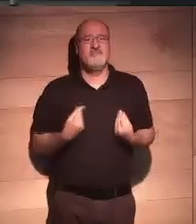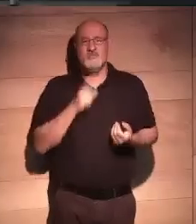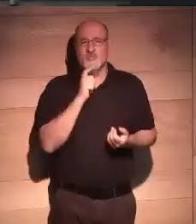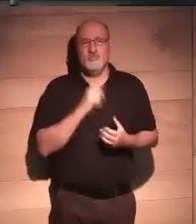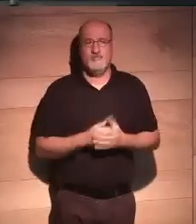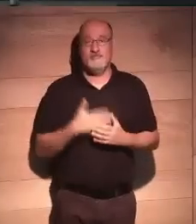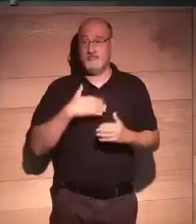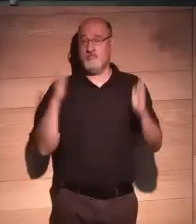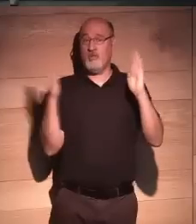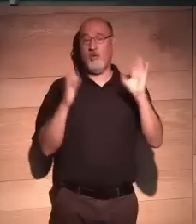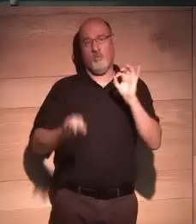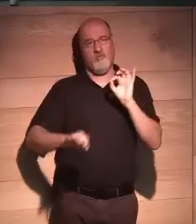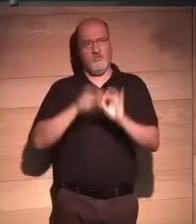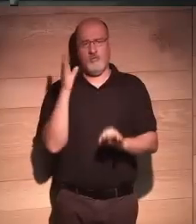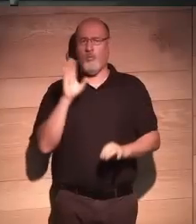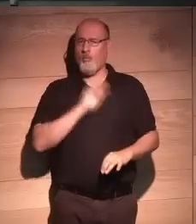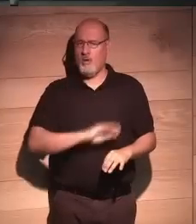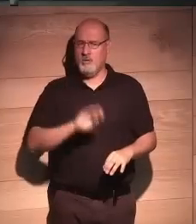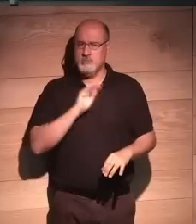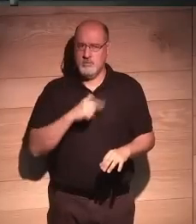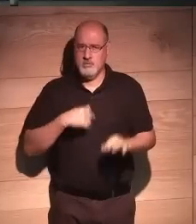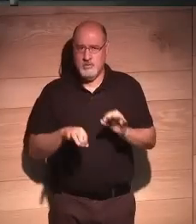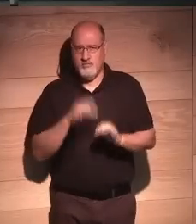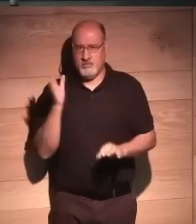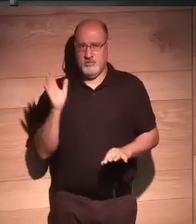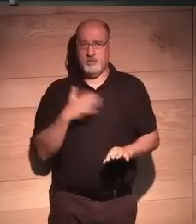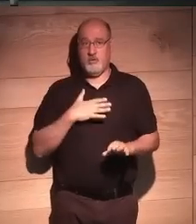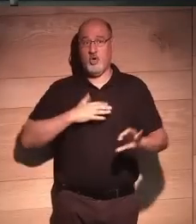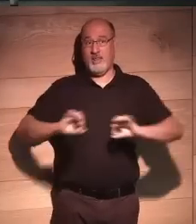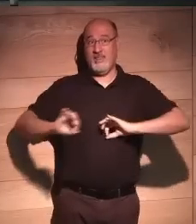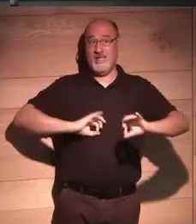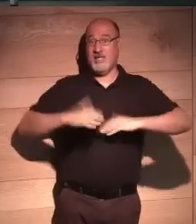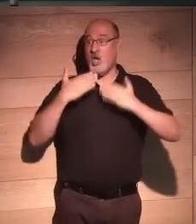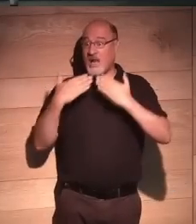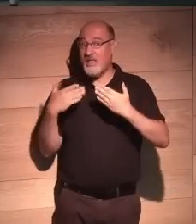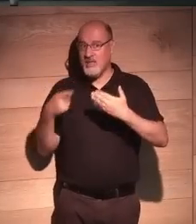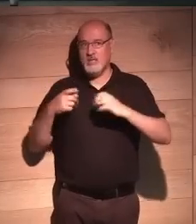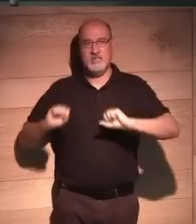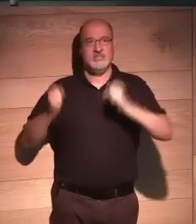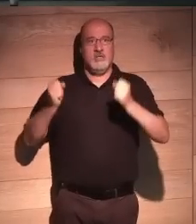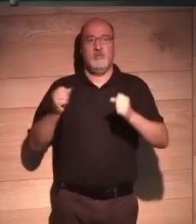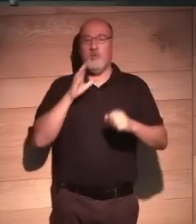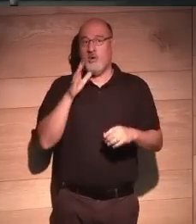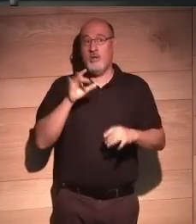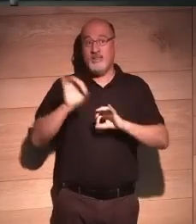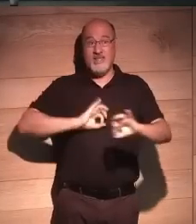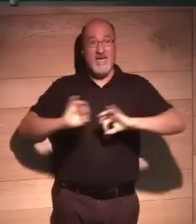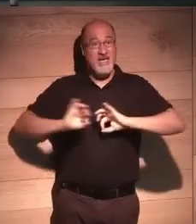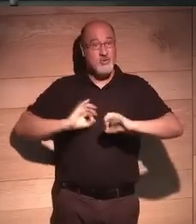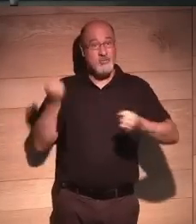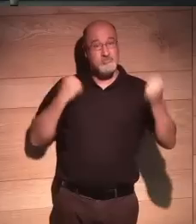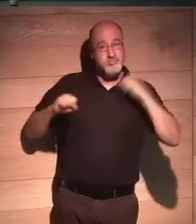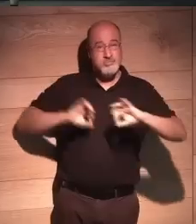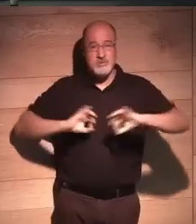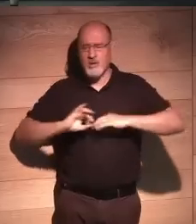Bueno, yo tuve vorágine? mucha fortuna porque el teatro Te salvó. siempre me llamó.